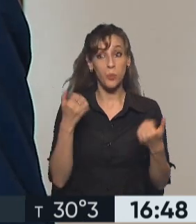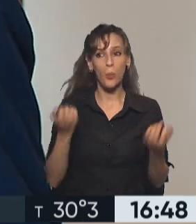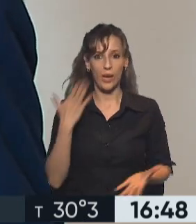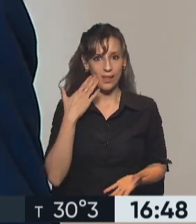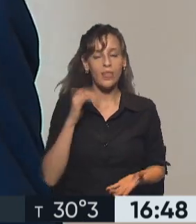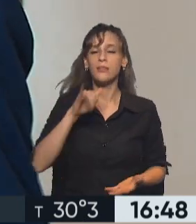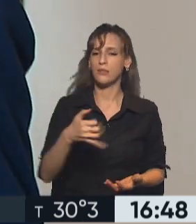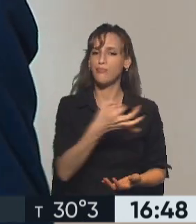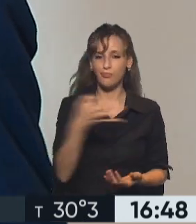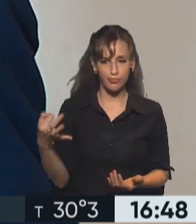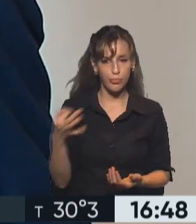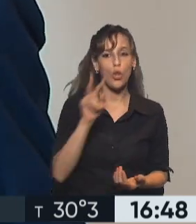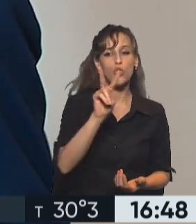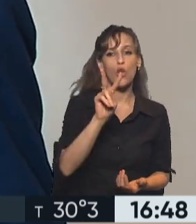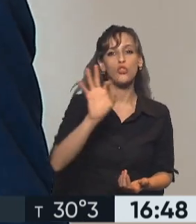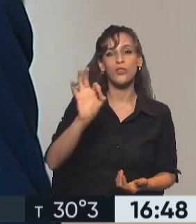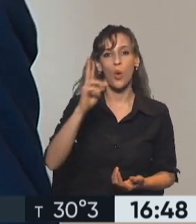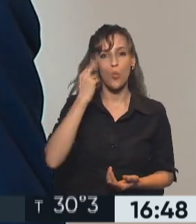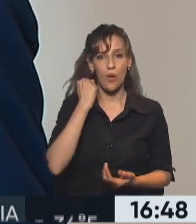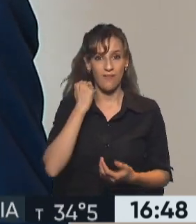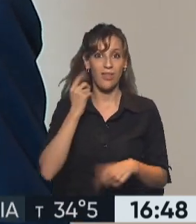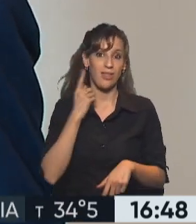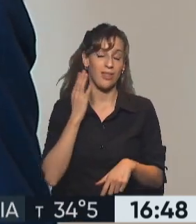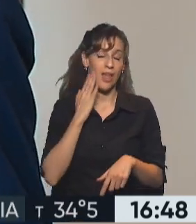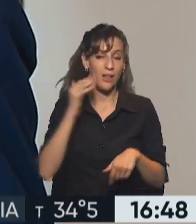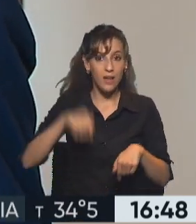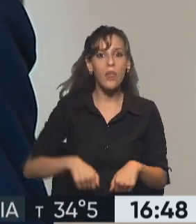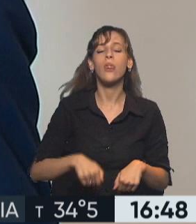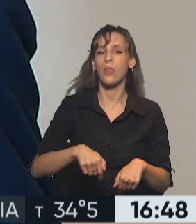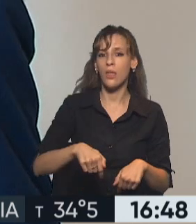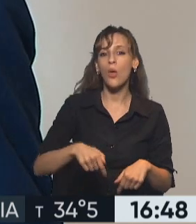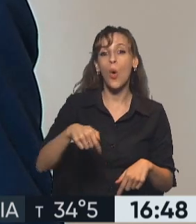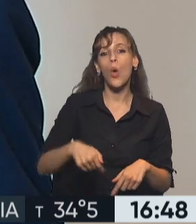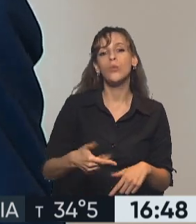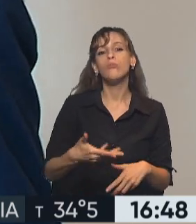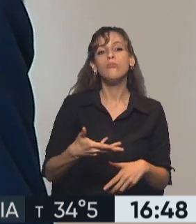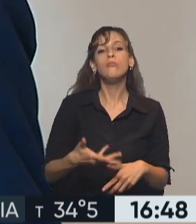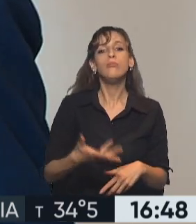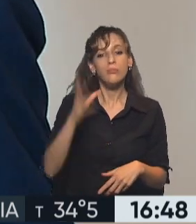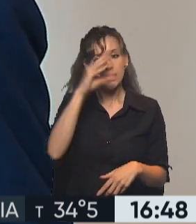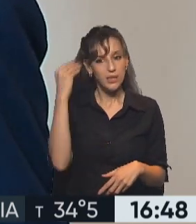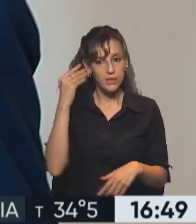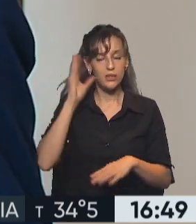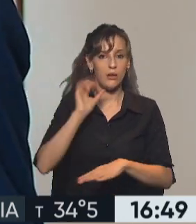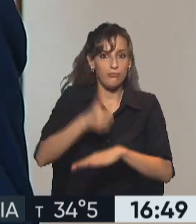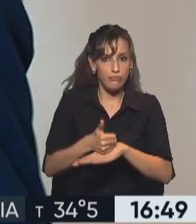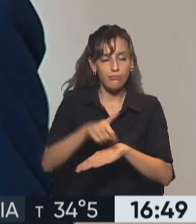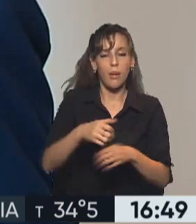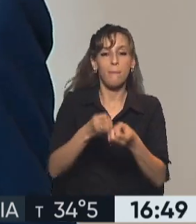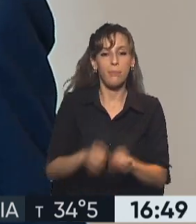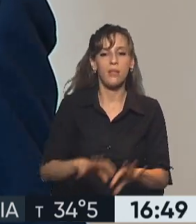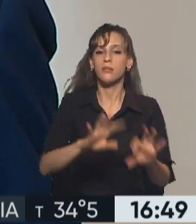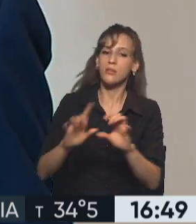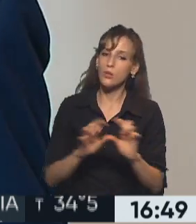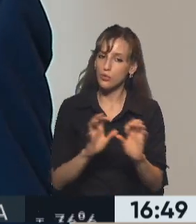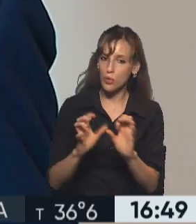a las 14:09, con la presencia del titular del cuerpo, Cristina Fernández de Kirchner, se dio inicio a esta sesión especial, el